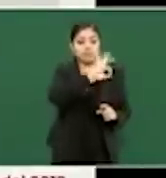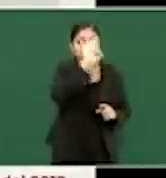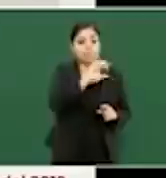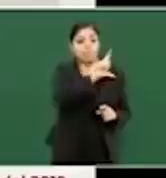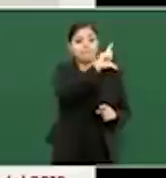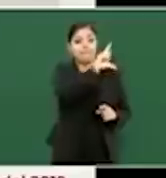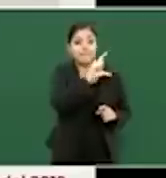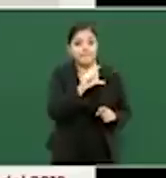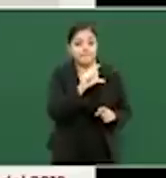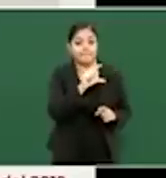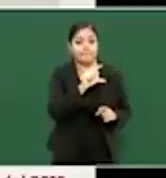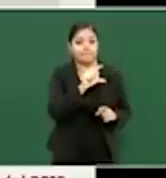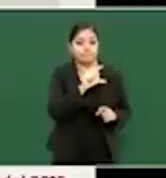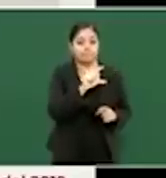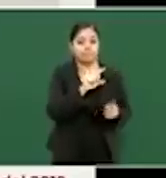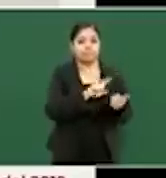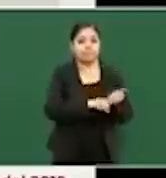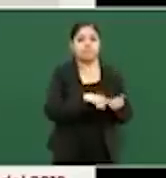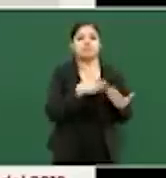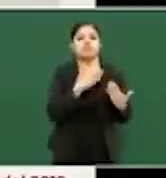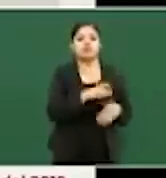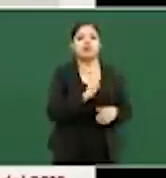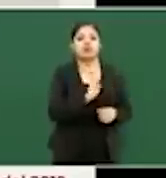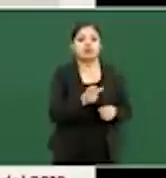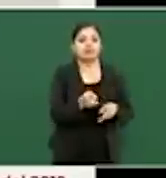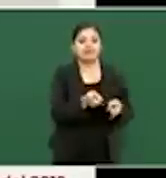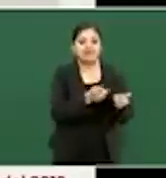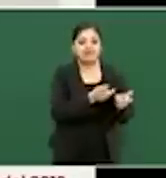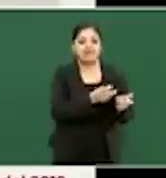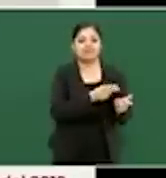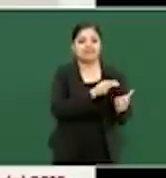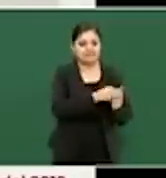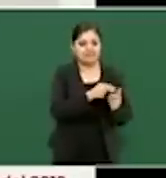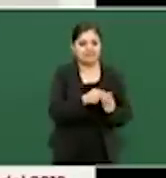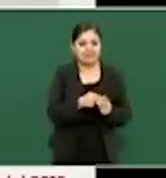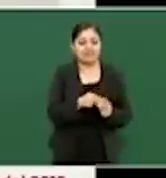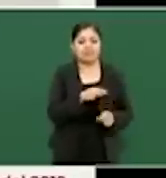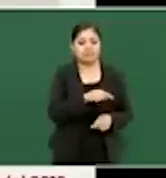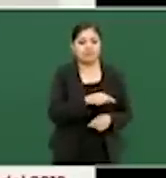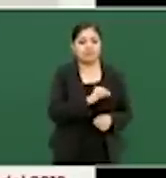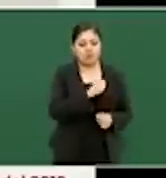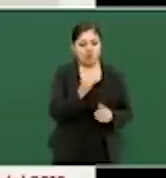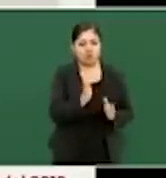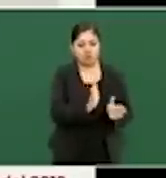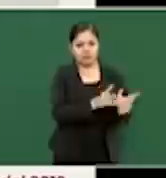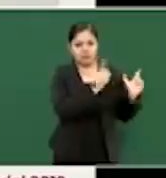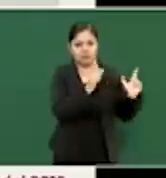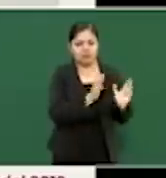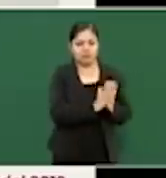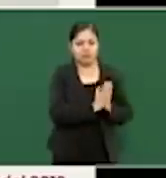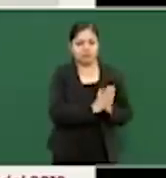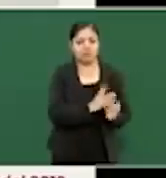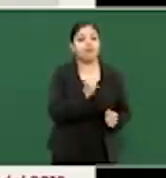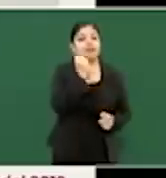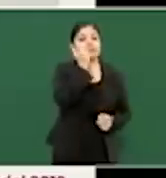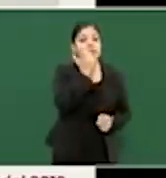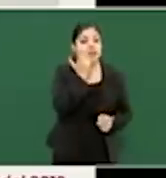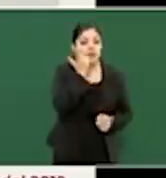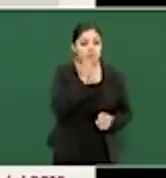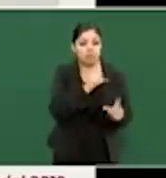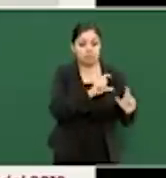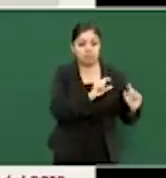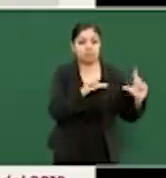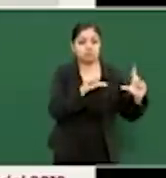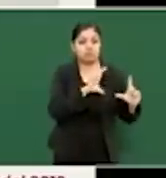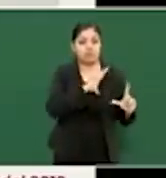27.5% en los delitos que se presentan en el área. La que sigue, por favor. Tlajomulco de Zúñiga, con